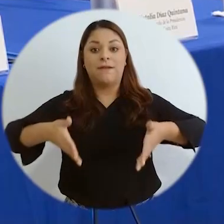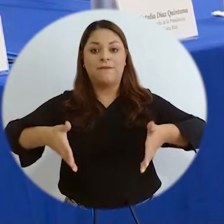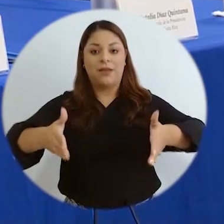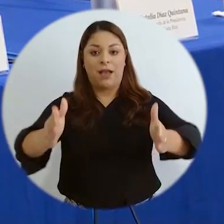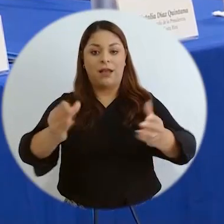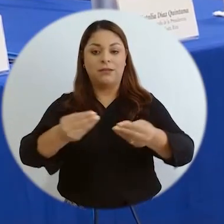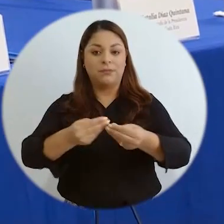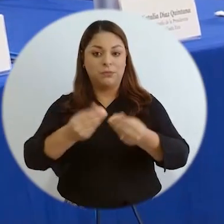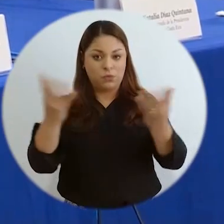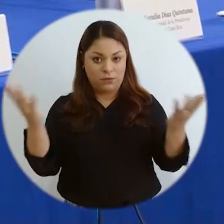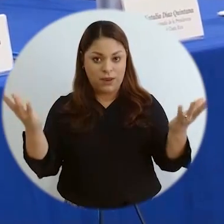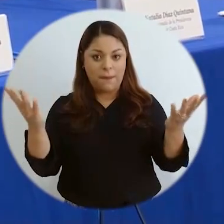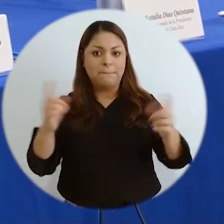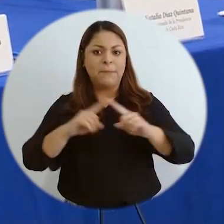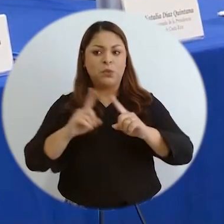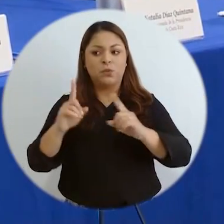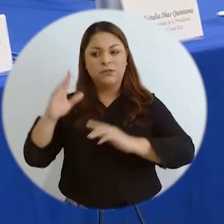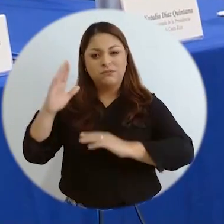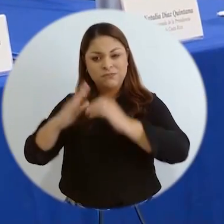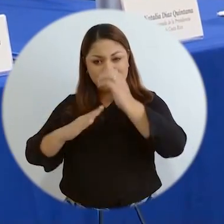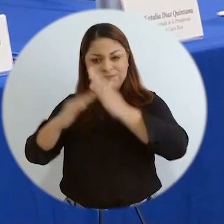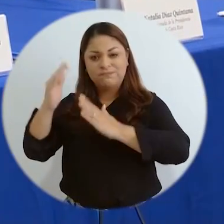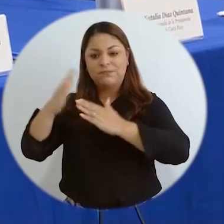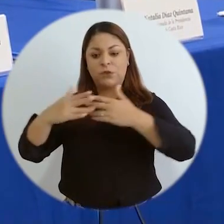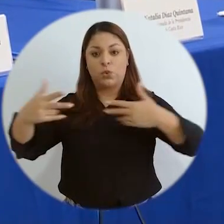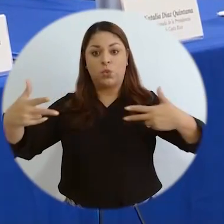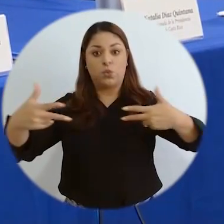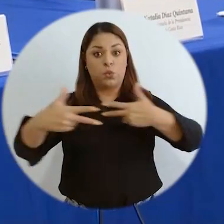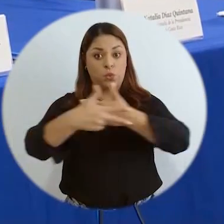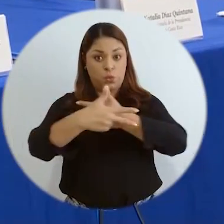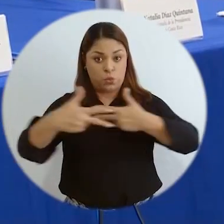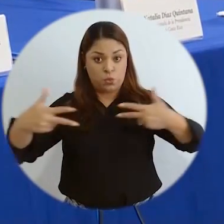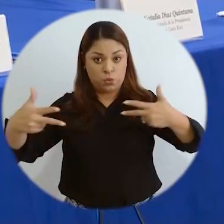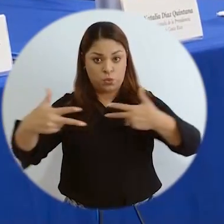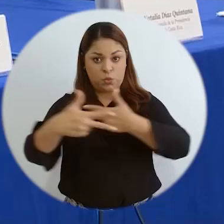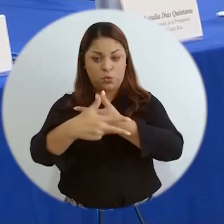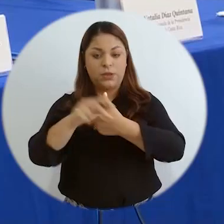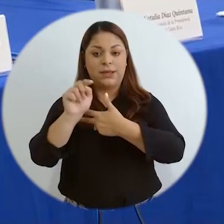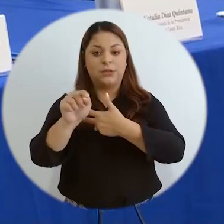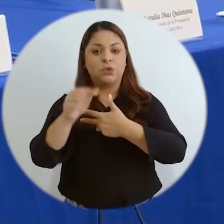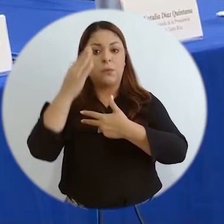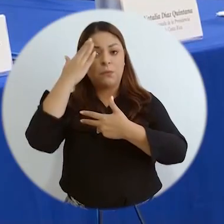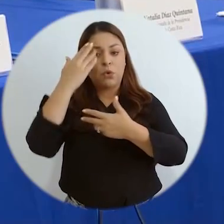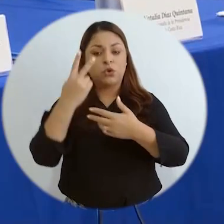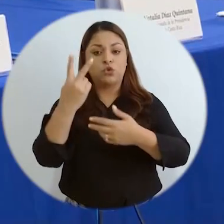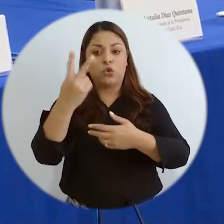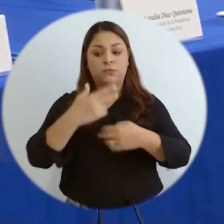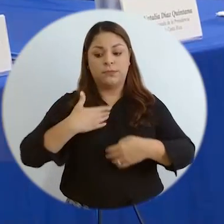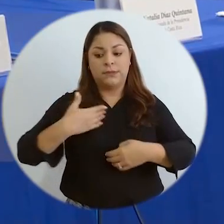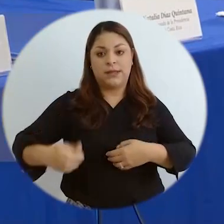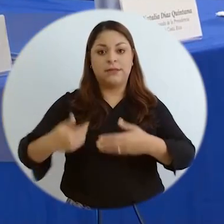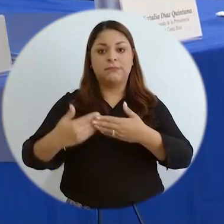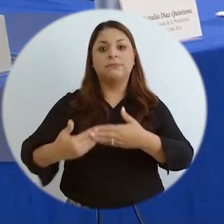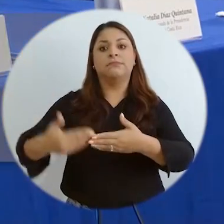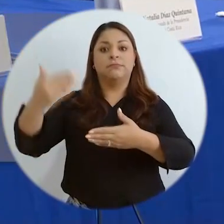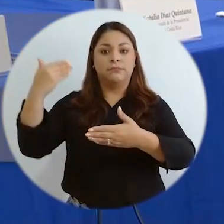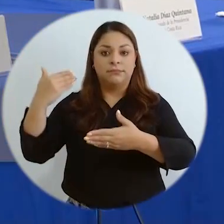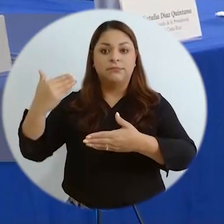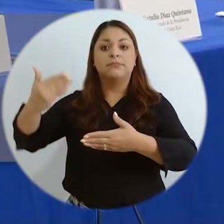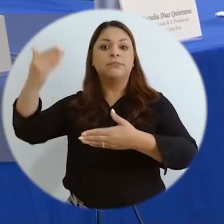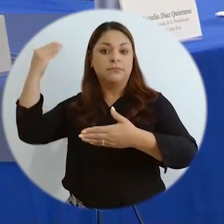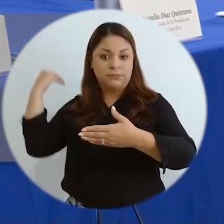2 administraciones anteriores se había reactivado este gobierno, entonces empieza o continúa